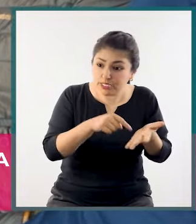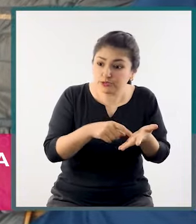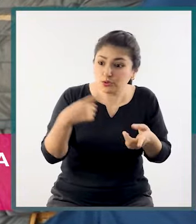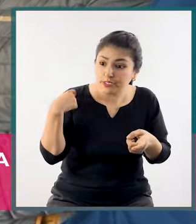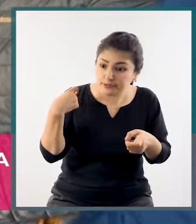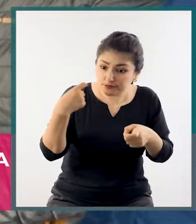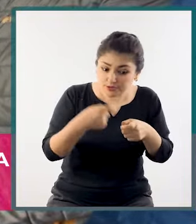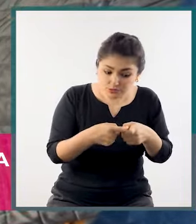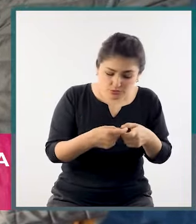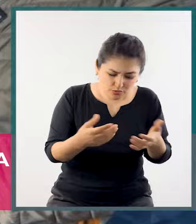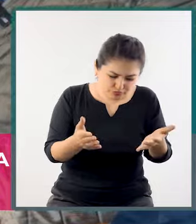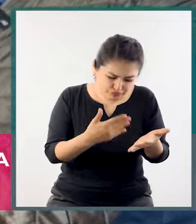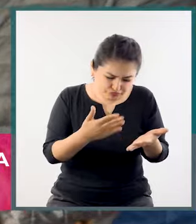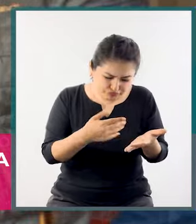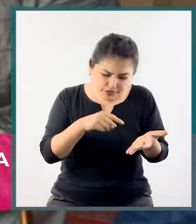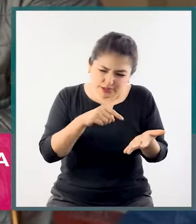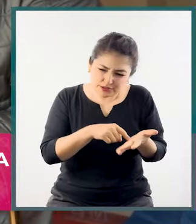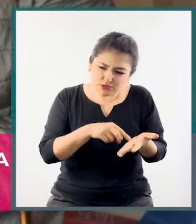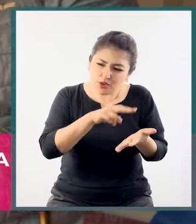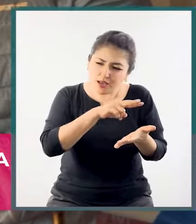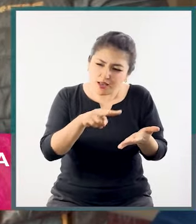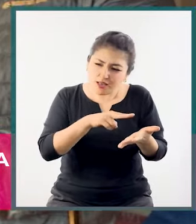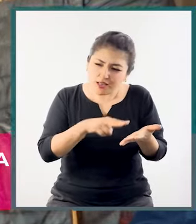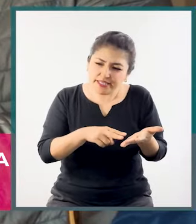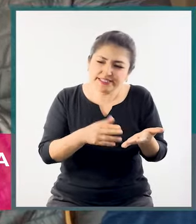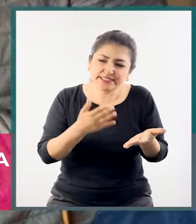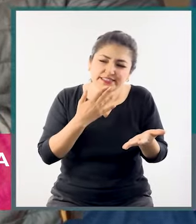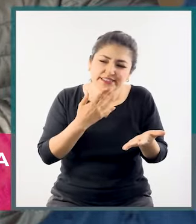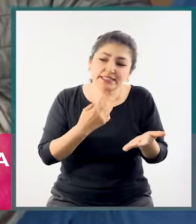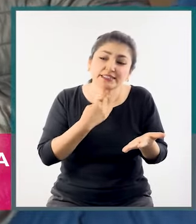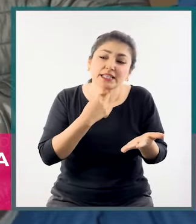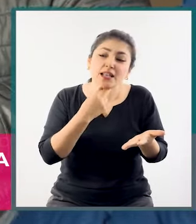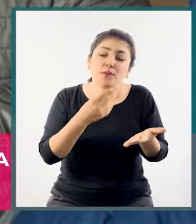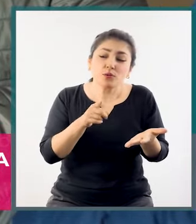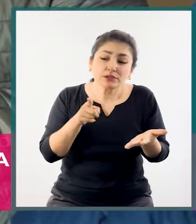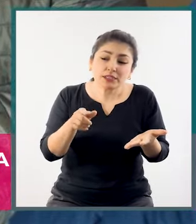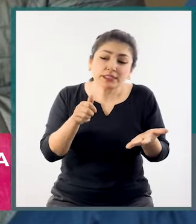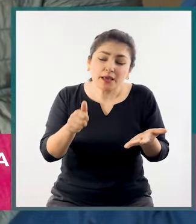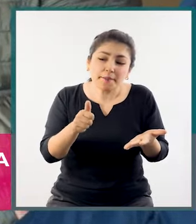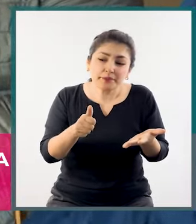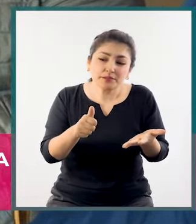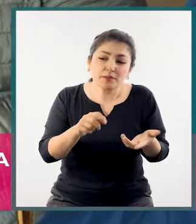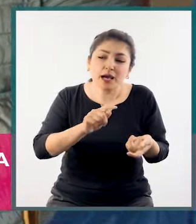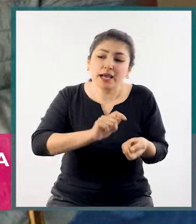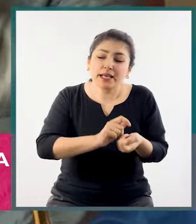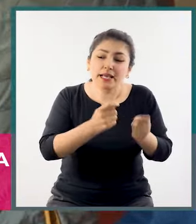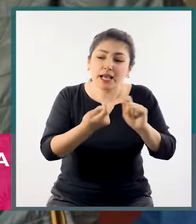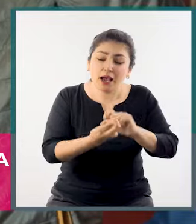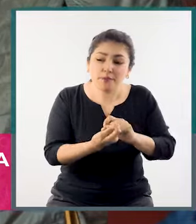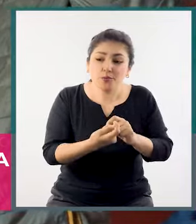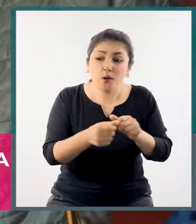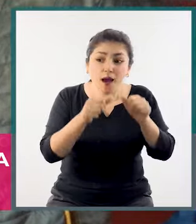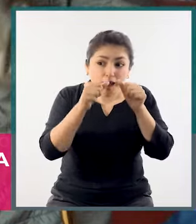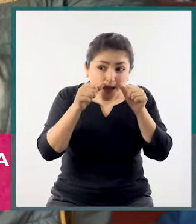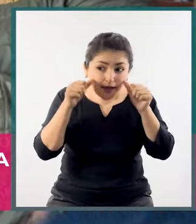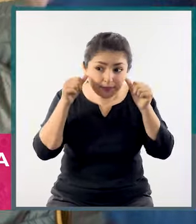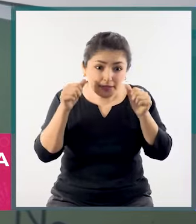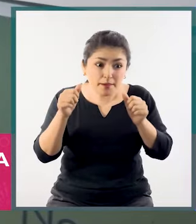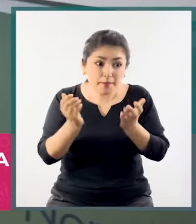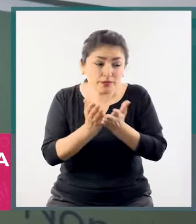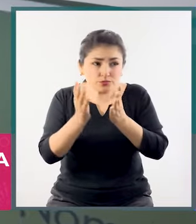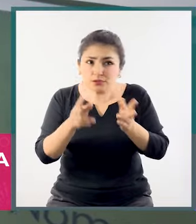castellano y se narra a través de la propia voz de la narradora en aymara para que los estudiantes puedan